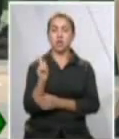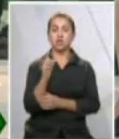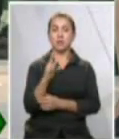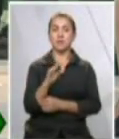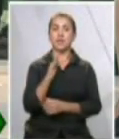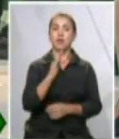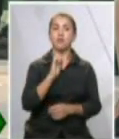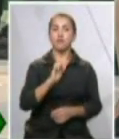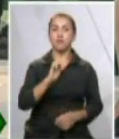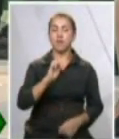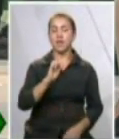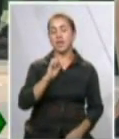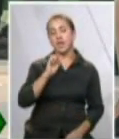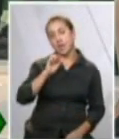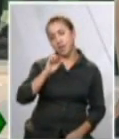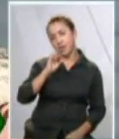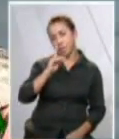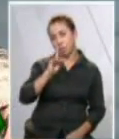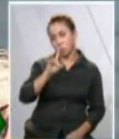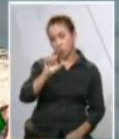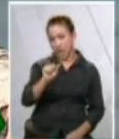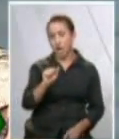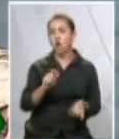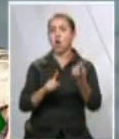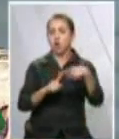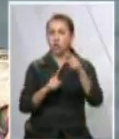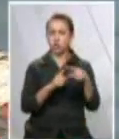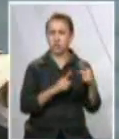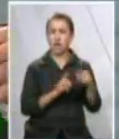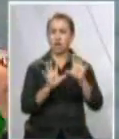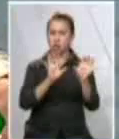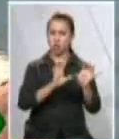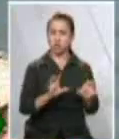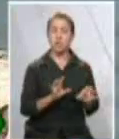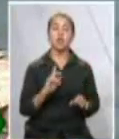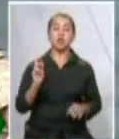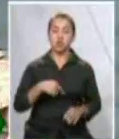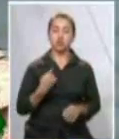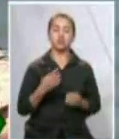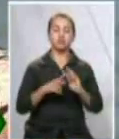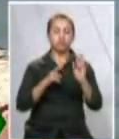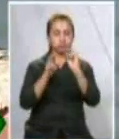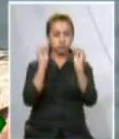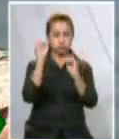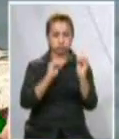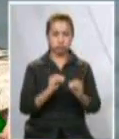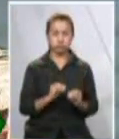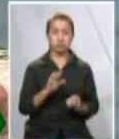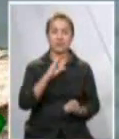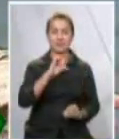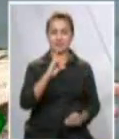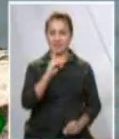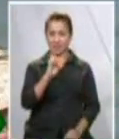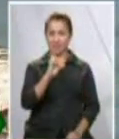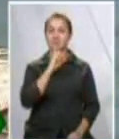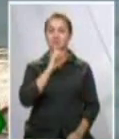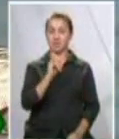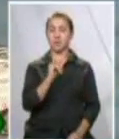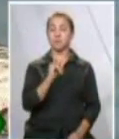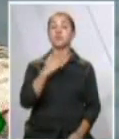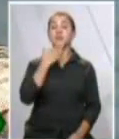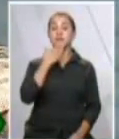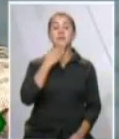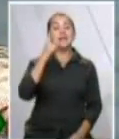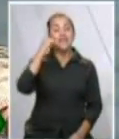férulas, prótesis, órtesis, hay mucho desarrollo de ese tipo, ¿eh? Nosotros mismos estamos desarrollando algunas cosas en CEDETI. Entonces creo que el